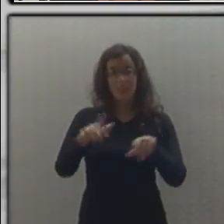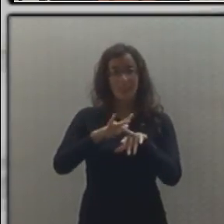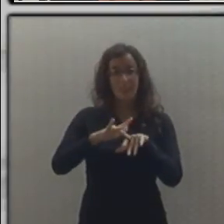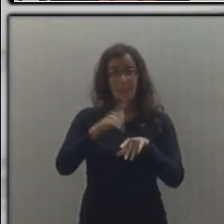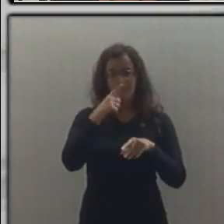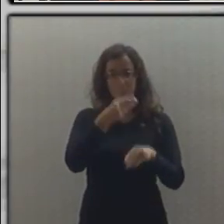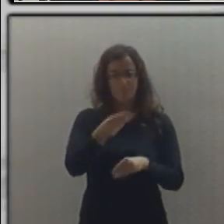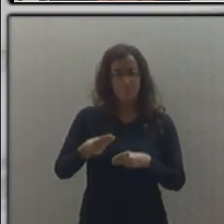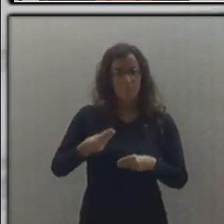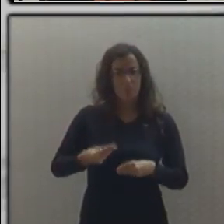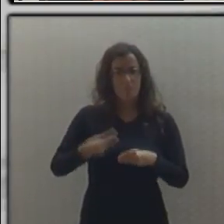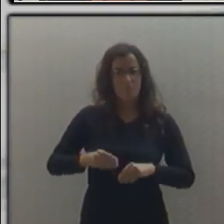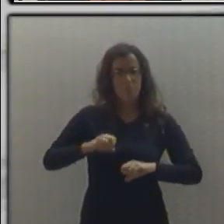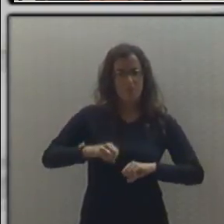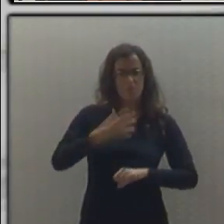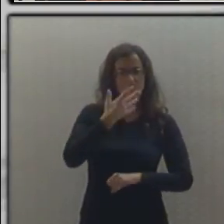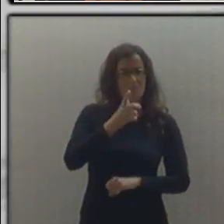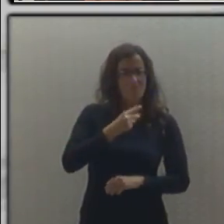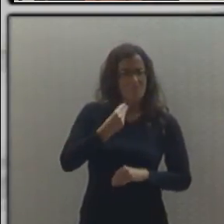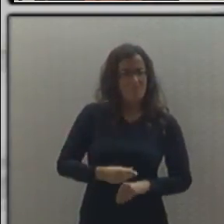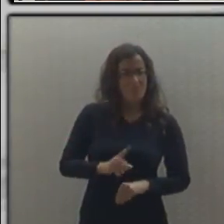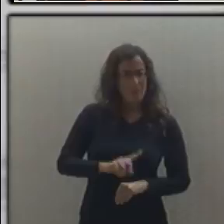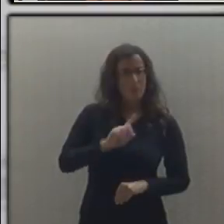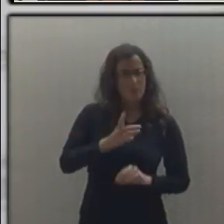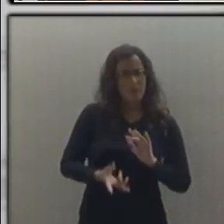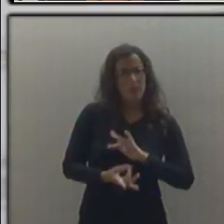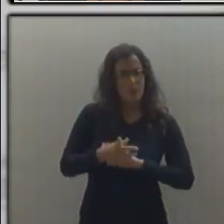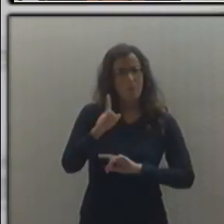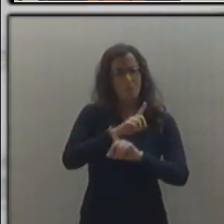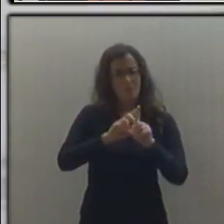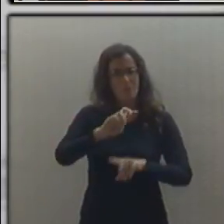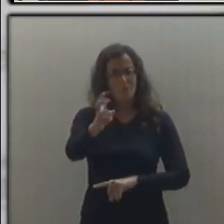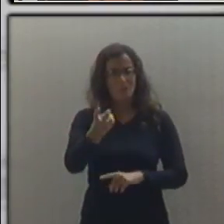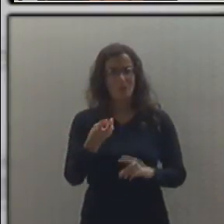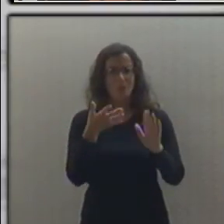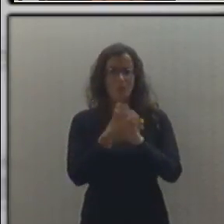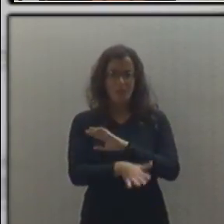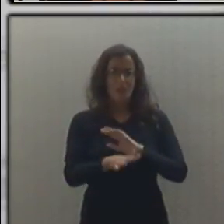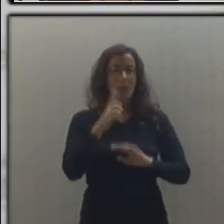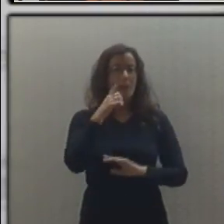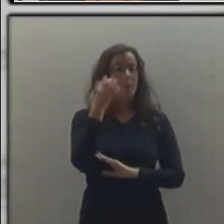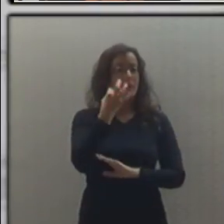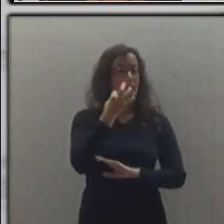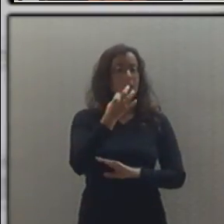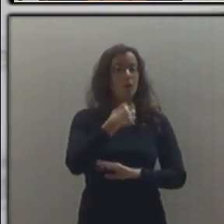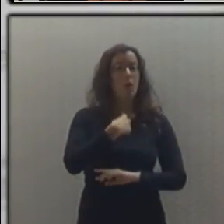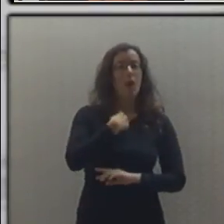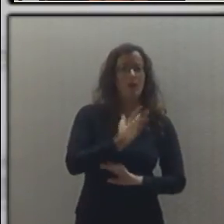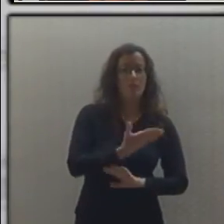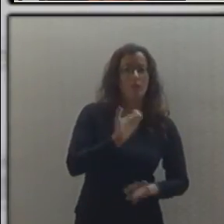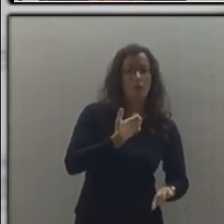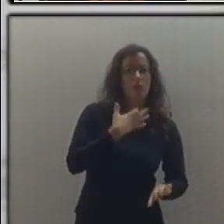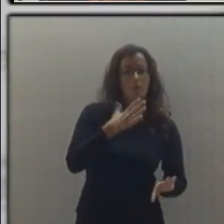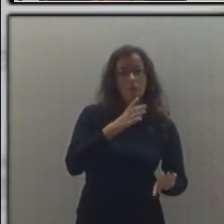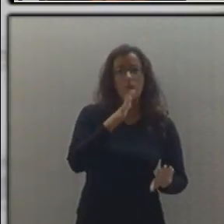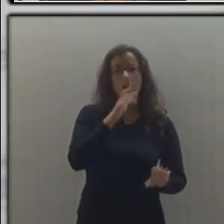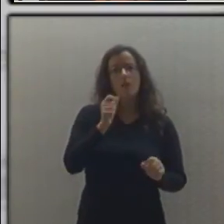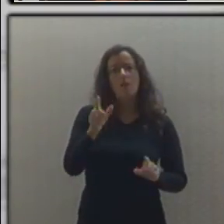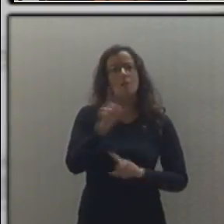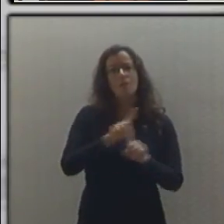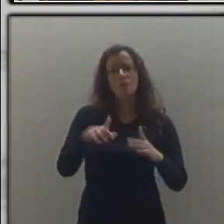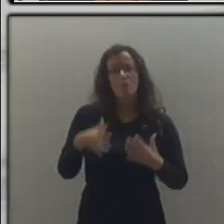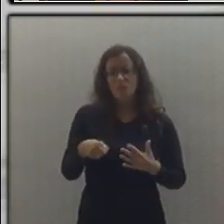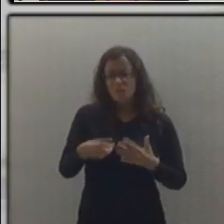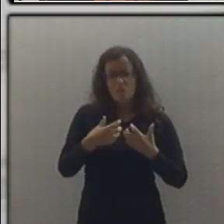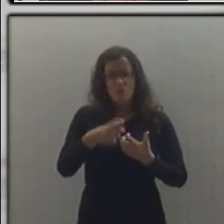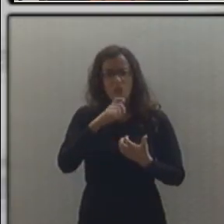intuitivas para las personas mayores y les creas otro problema, le quitas el peligro del gas, pero le pones el problema de cómo